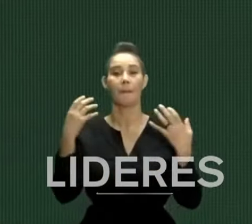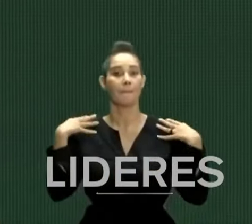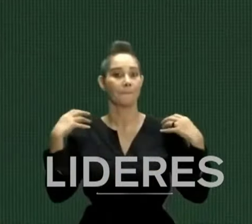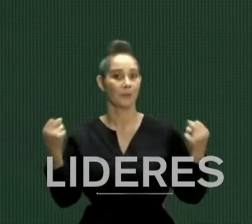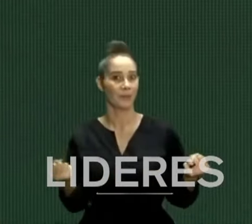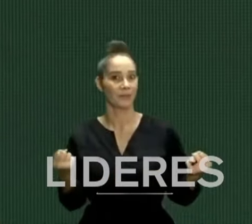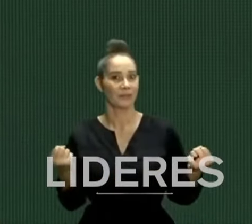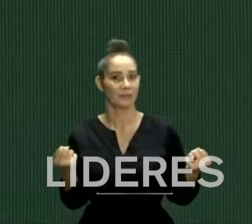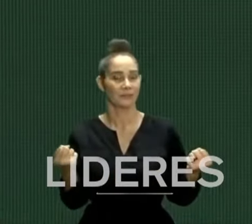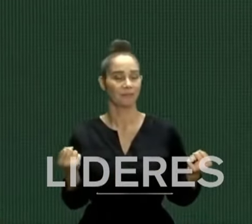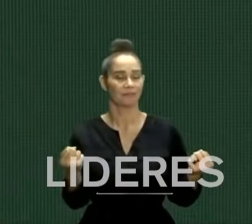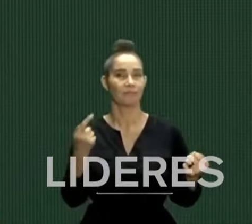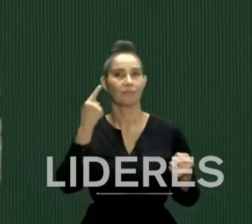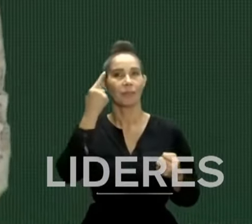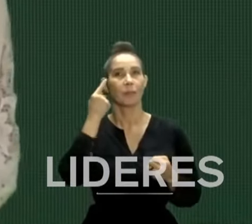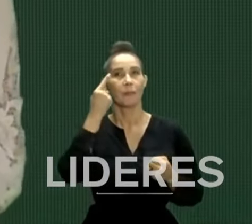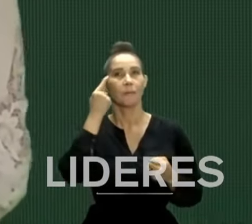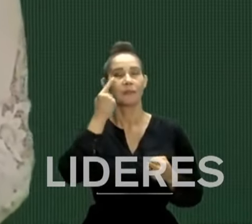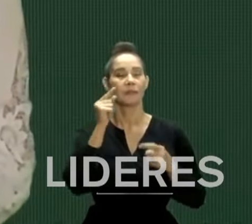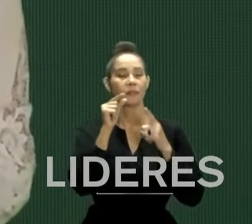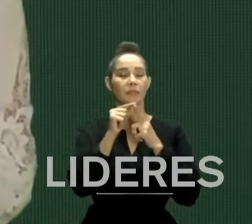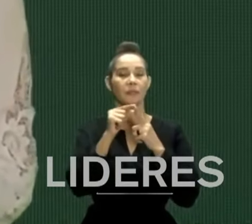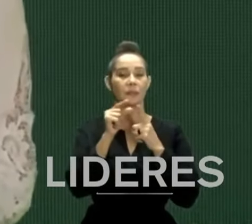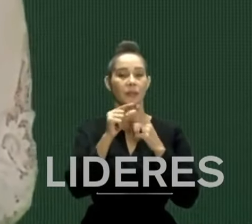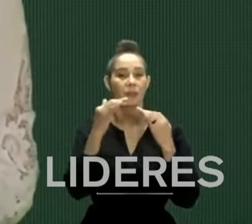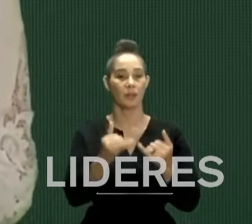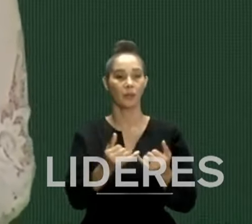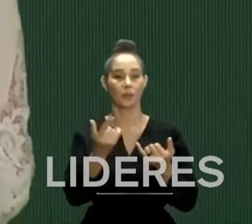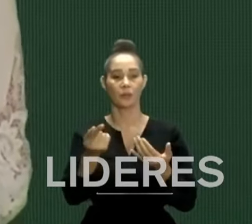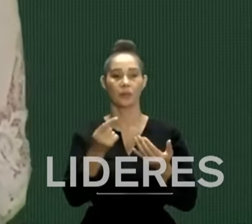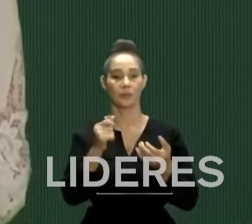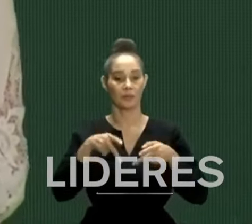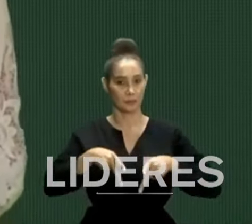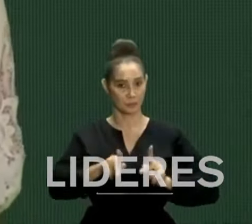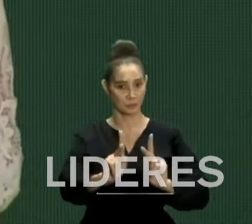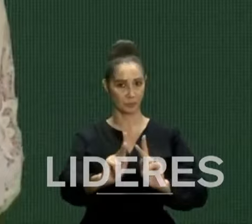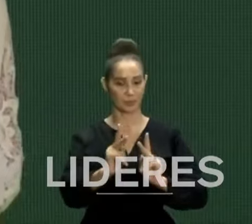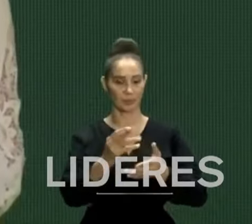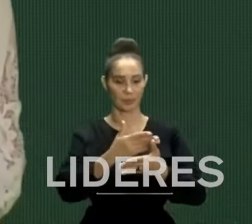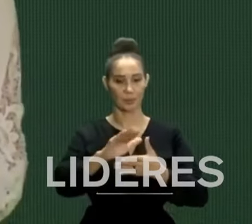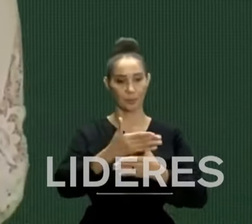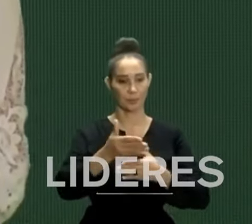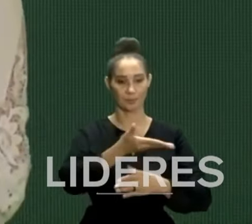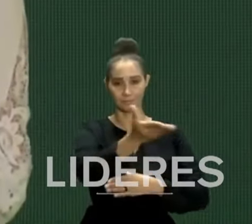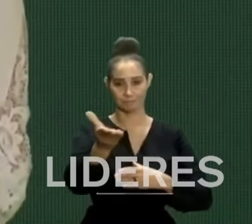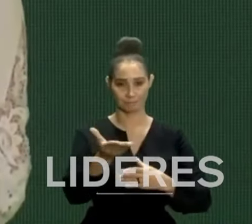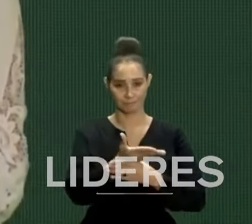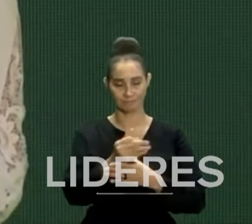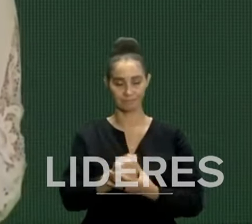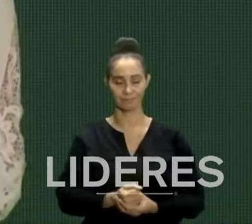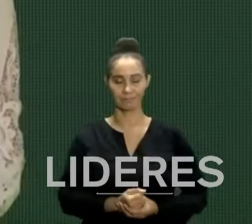salud. Y pensaba en estas palabras que hoy iba a tener la oportunidad de compartir junto a